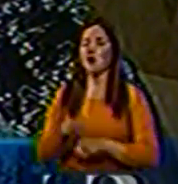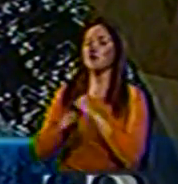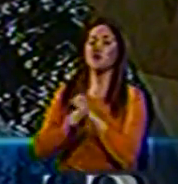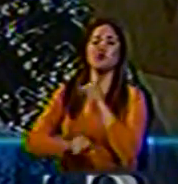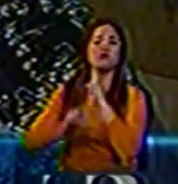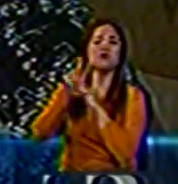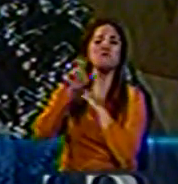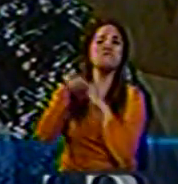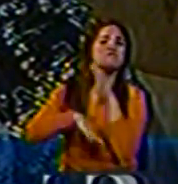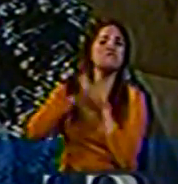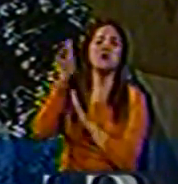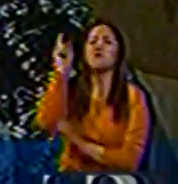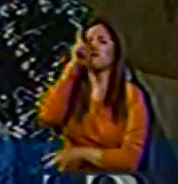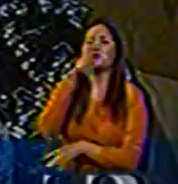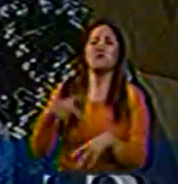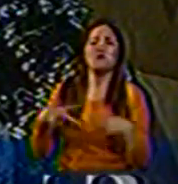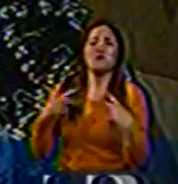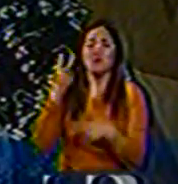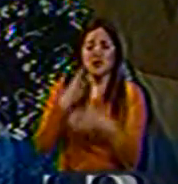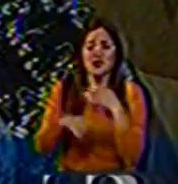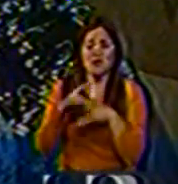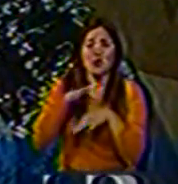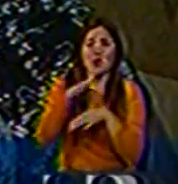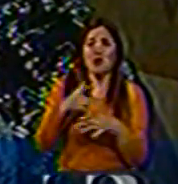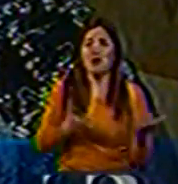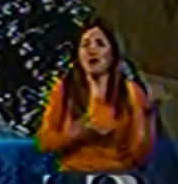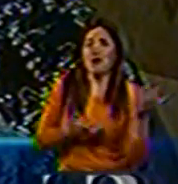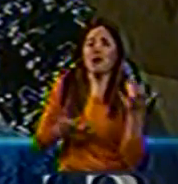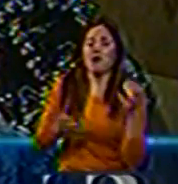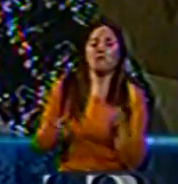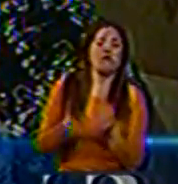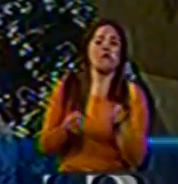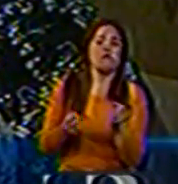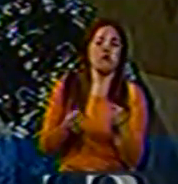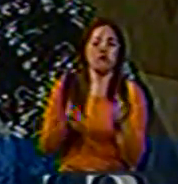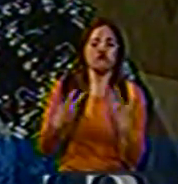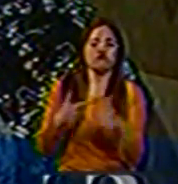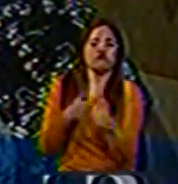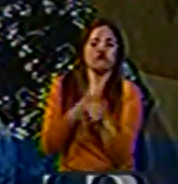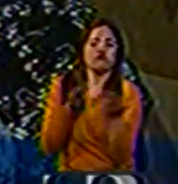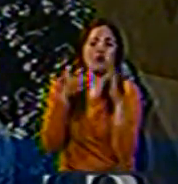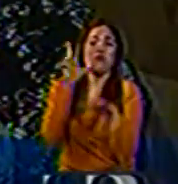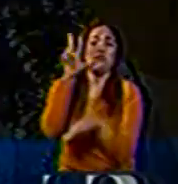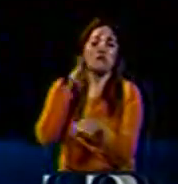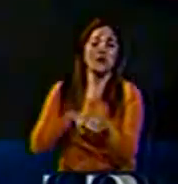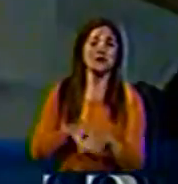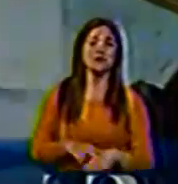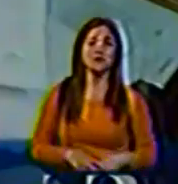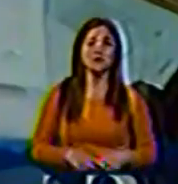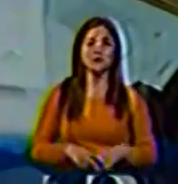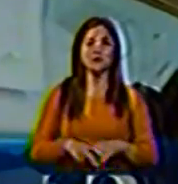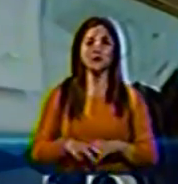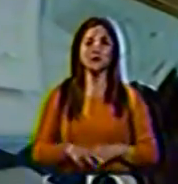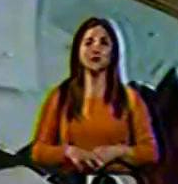mi hija en la madrugada convulsionando mella a punto de morirse tres veces